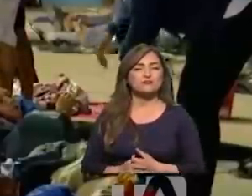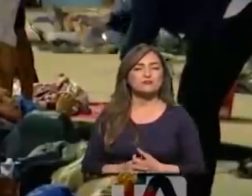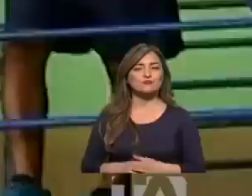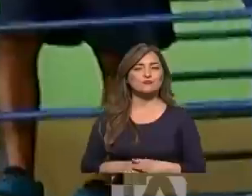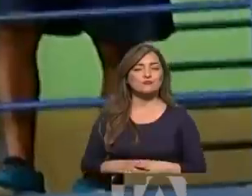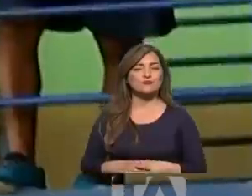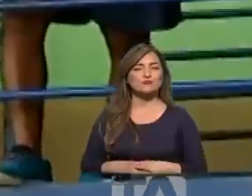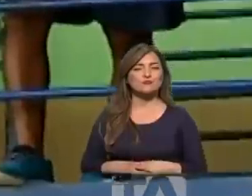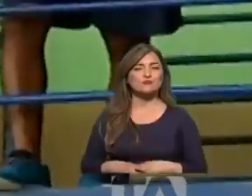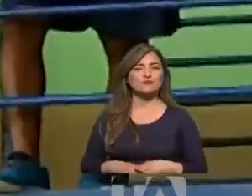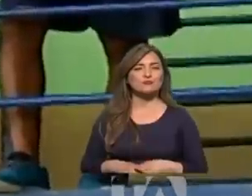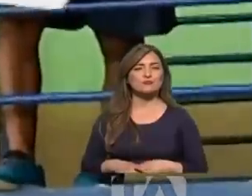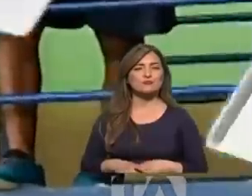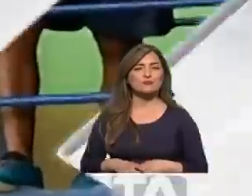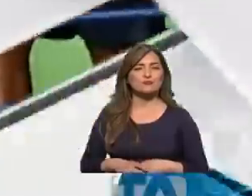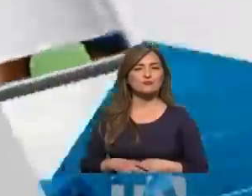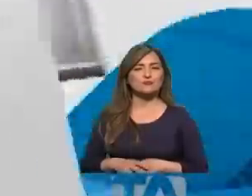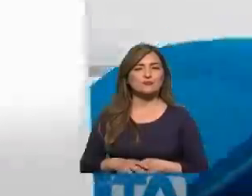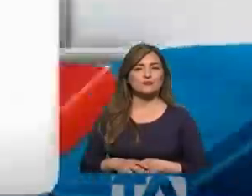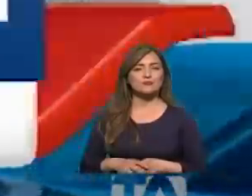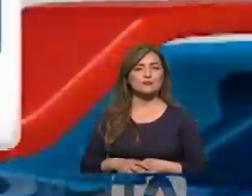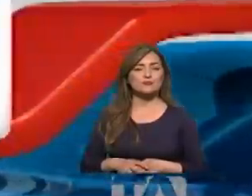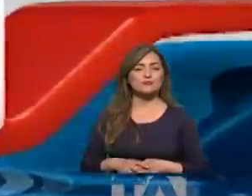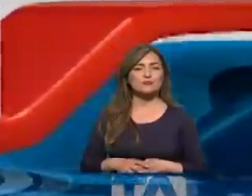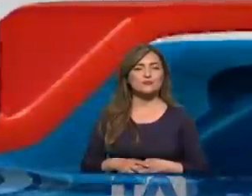Acoto, 24 horas.